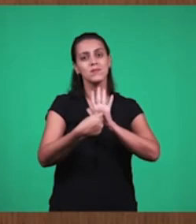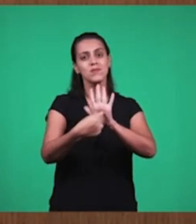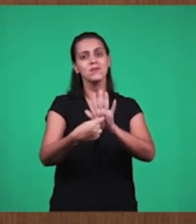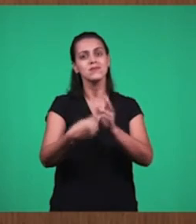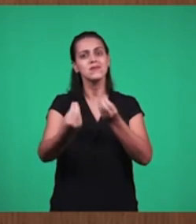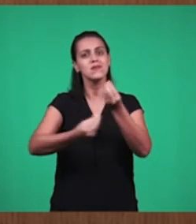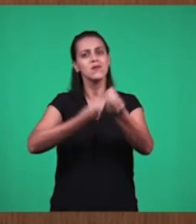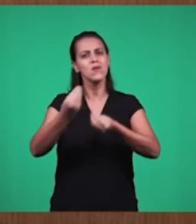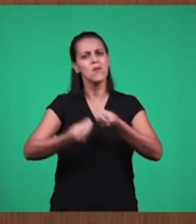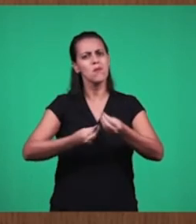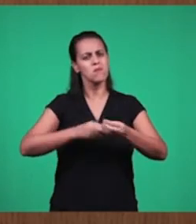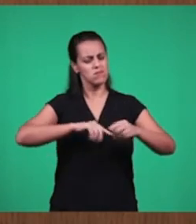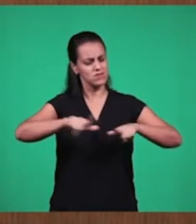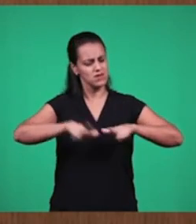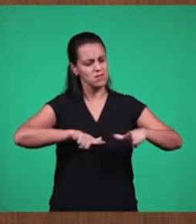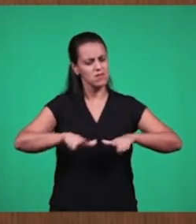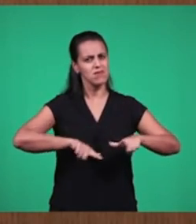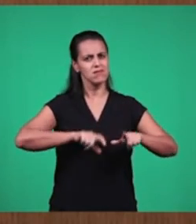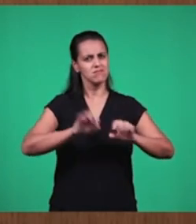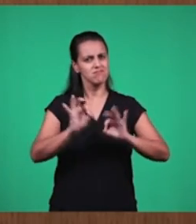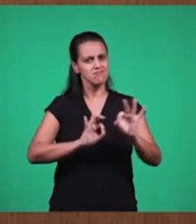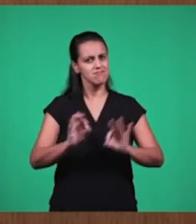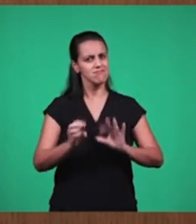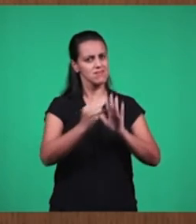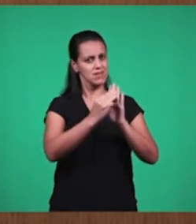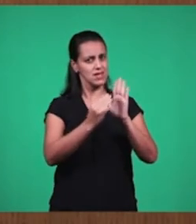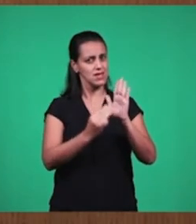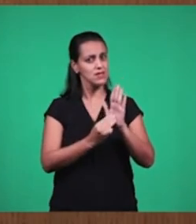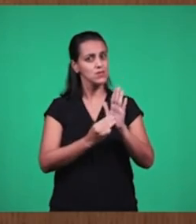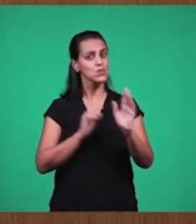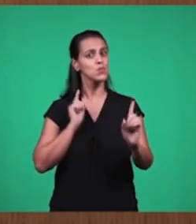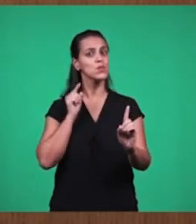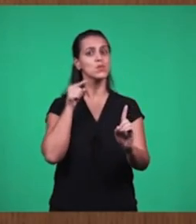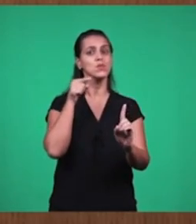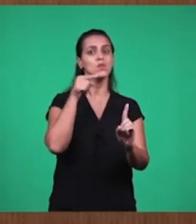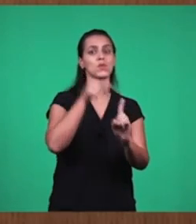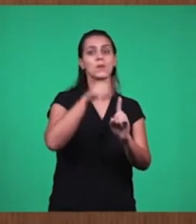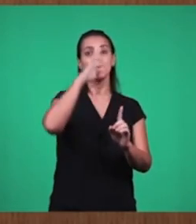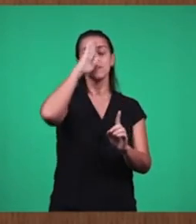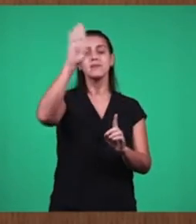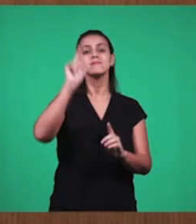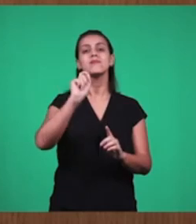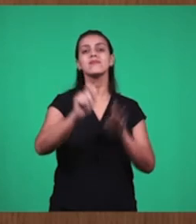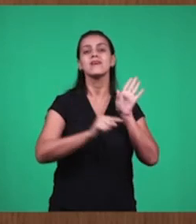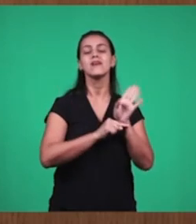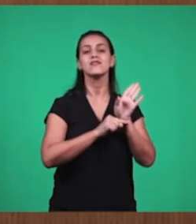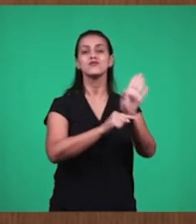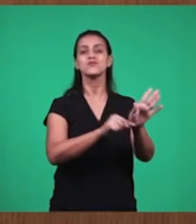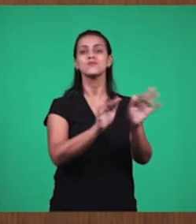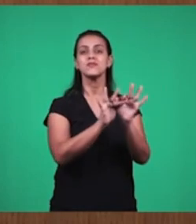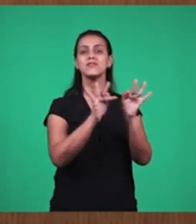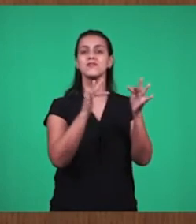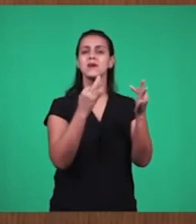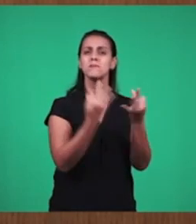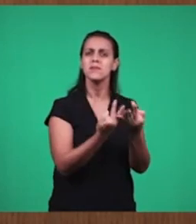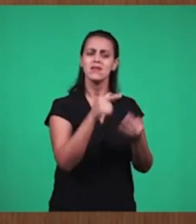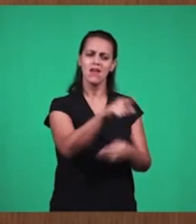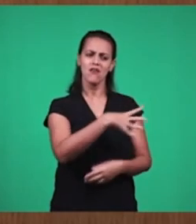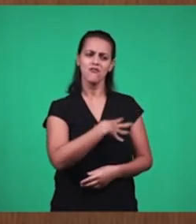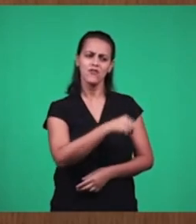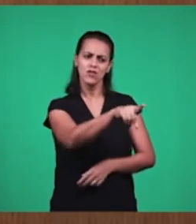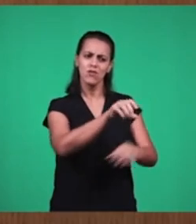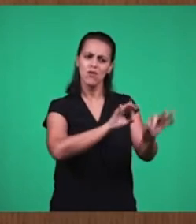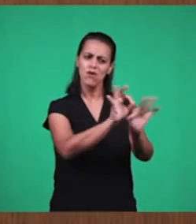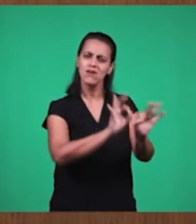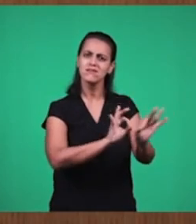y método que tiene como objetivo principal ayudar a las familias en la organización de la vida de sus hijos, que